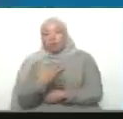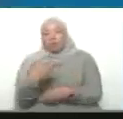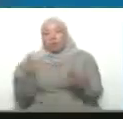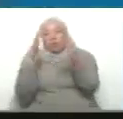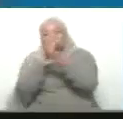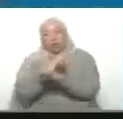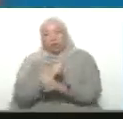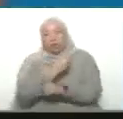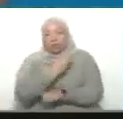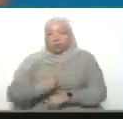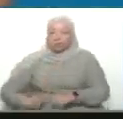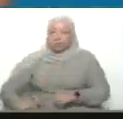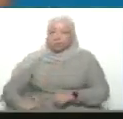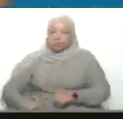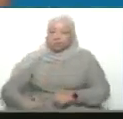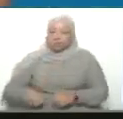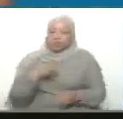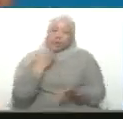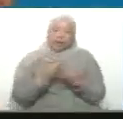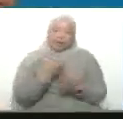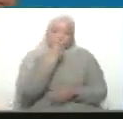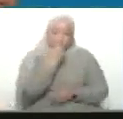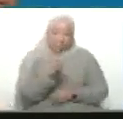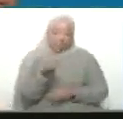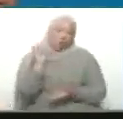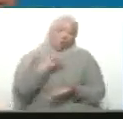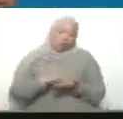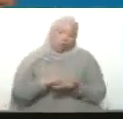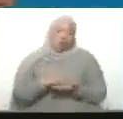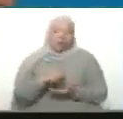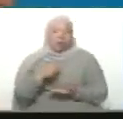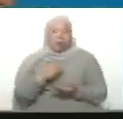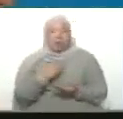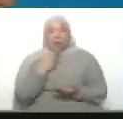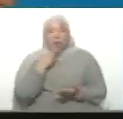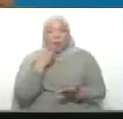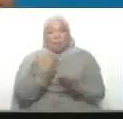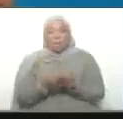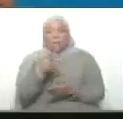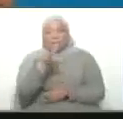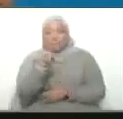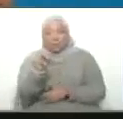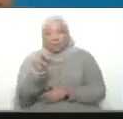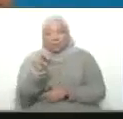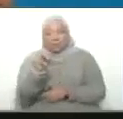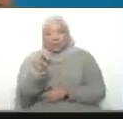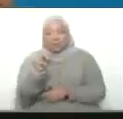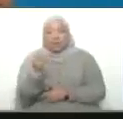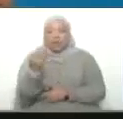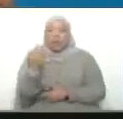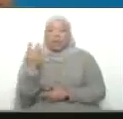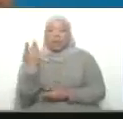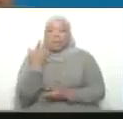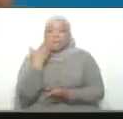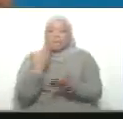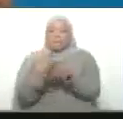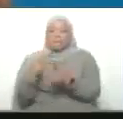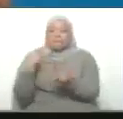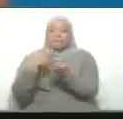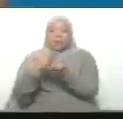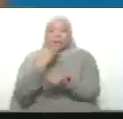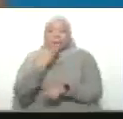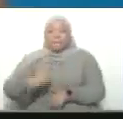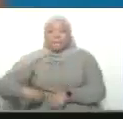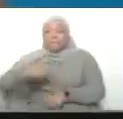buenas noches, presidente. Gracias por invitarme nuevamente a este programa número 20 con Maduro Más, una